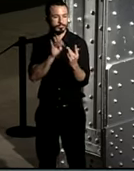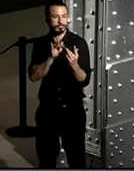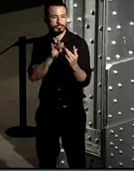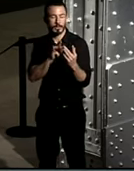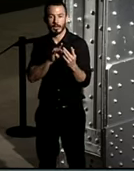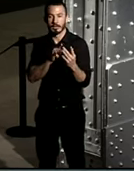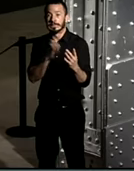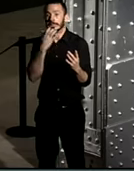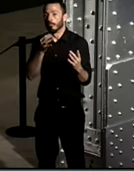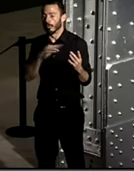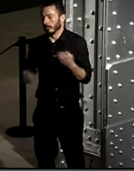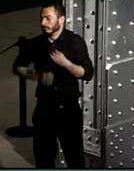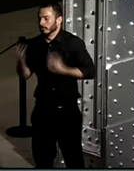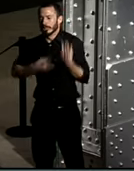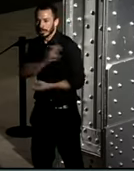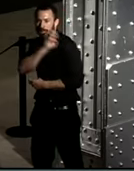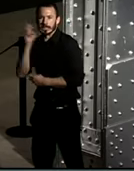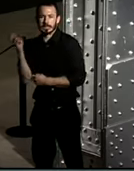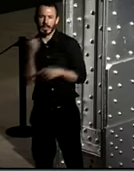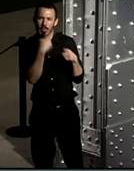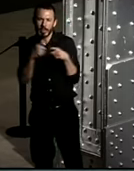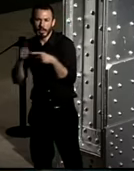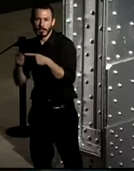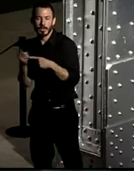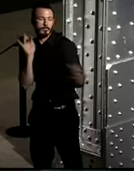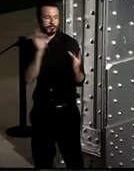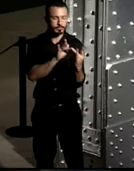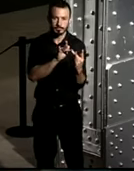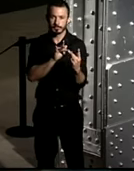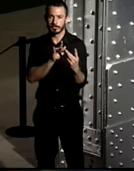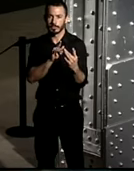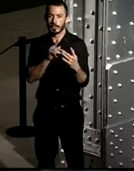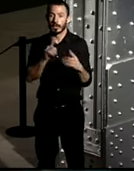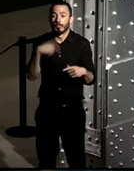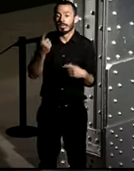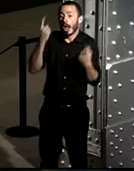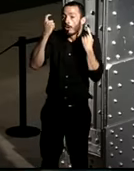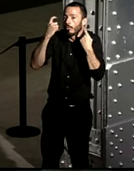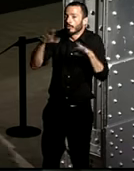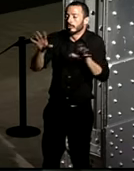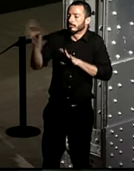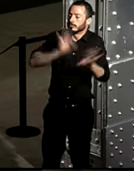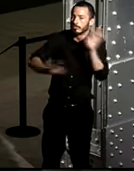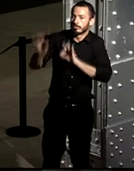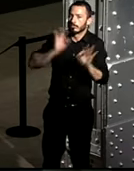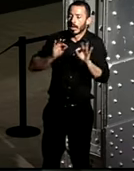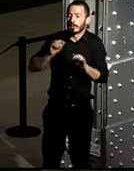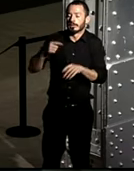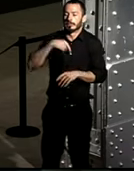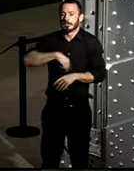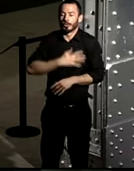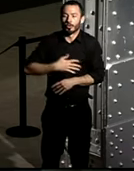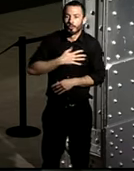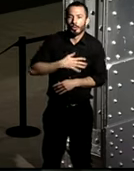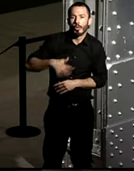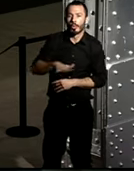amplia gama de procesos creativos y luego distintos. Ya las relaciones las tienen que definir los y que sean alumnos. Ellos los que busquen su acomodo, su